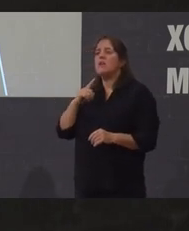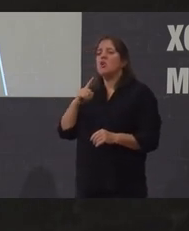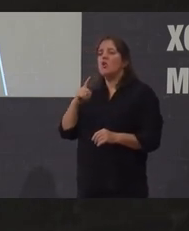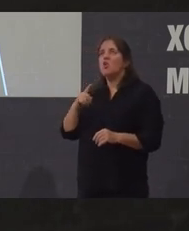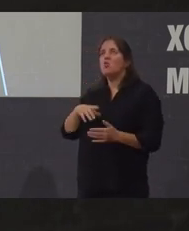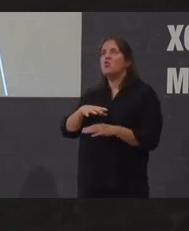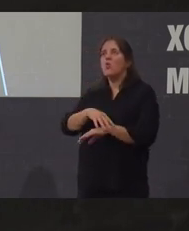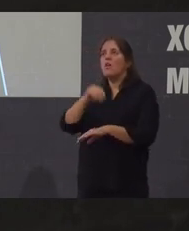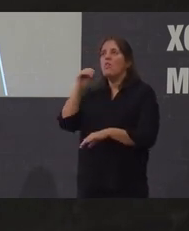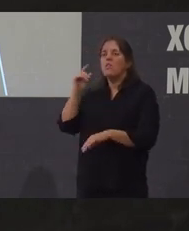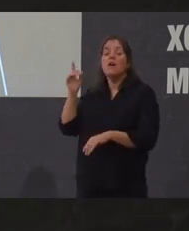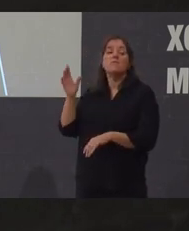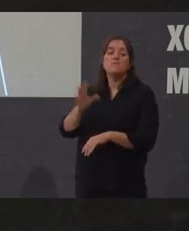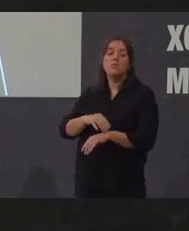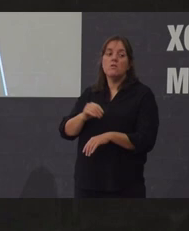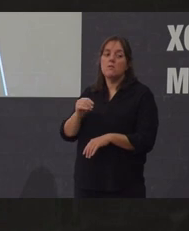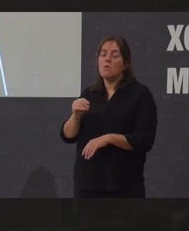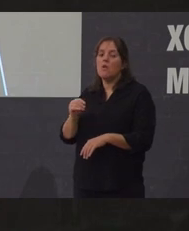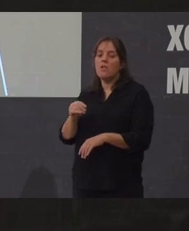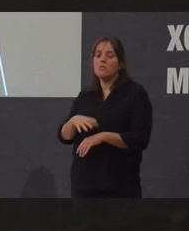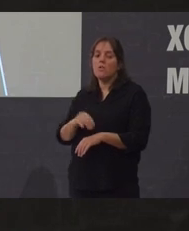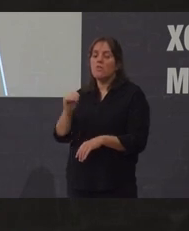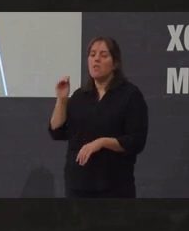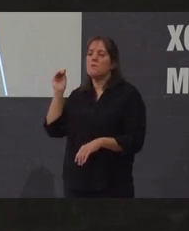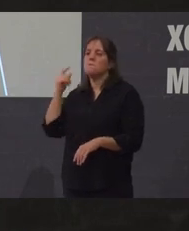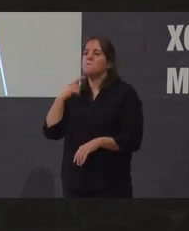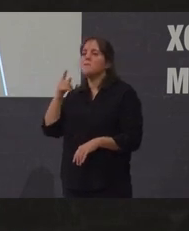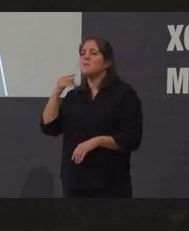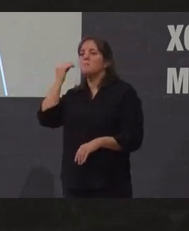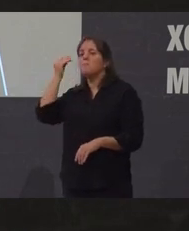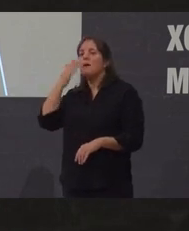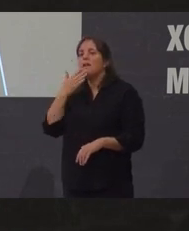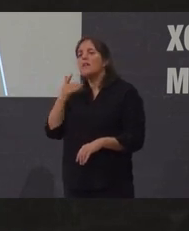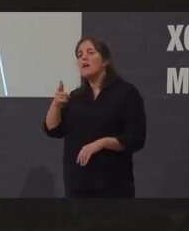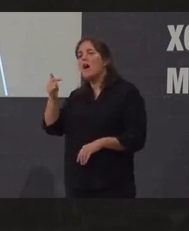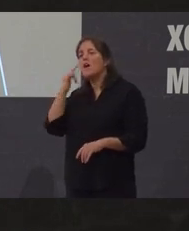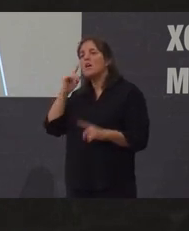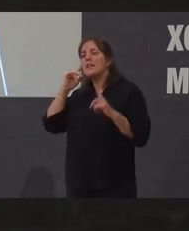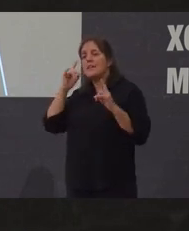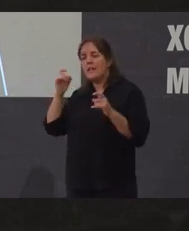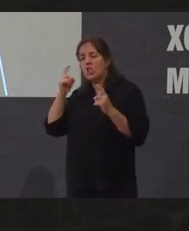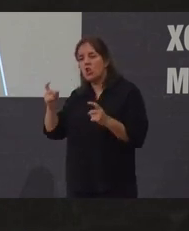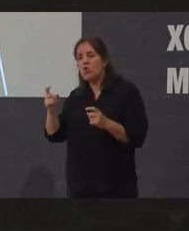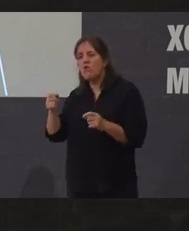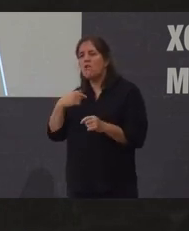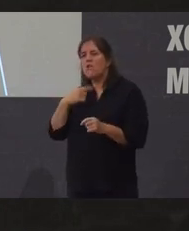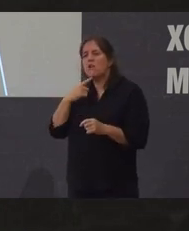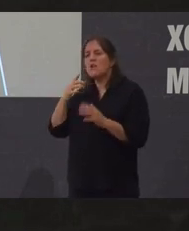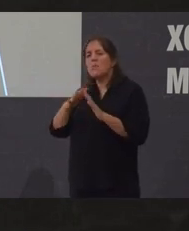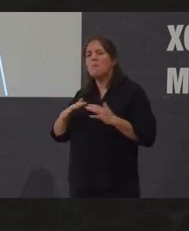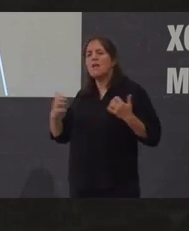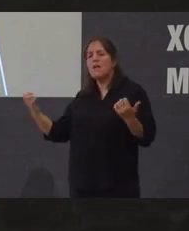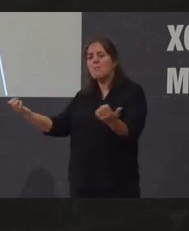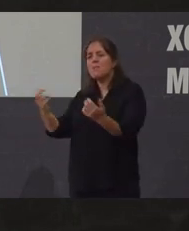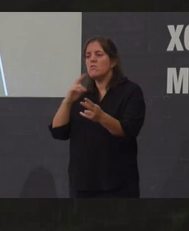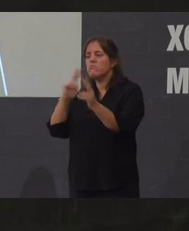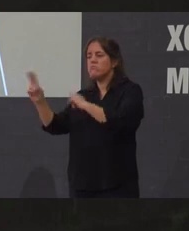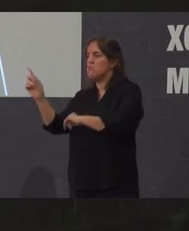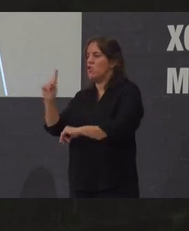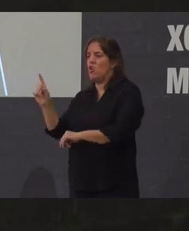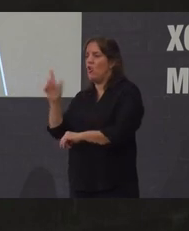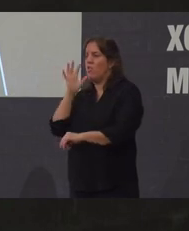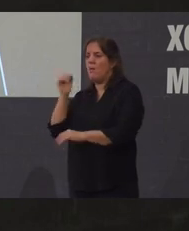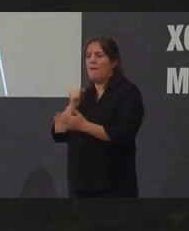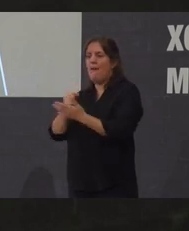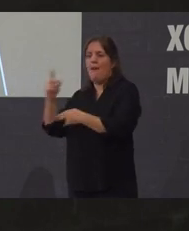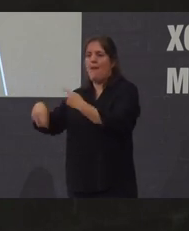unha monarquía destas do norte, non? Que o intentou e o Parlamento lle dixo que non, que tiña que heredar